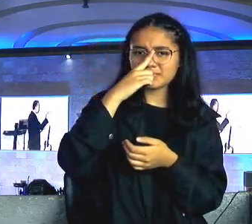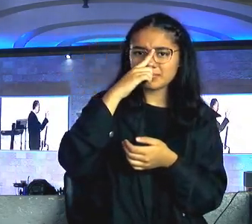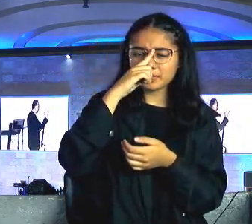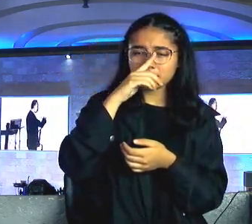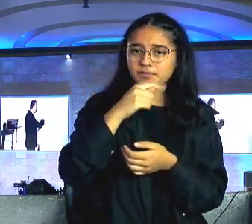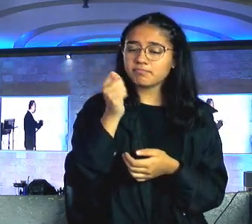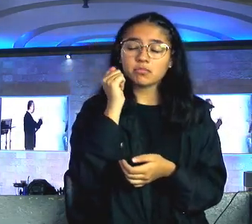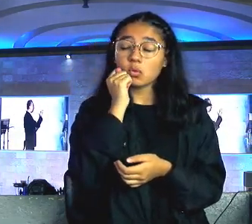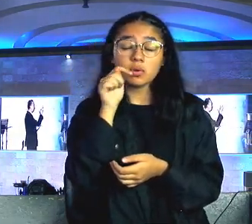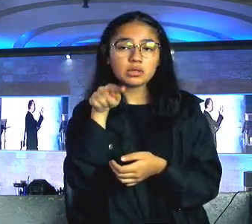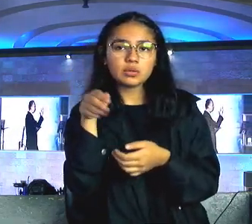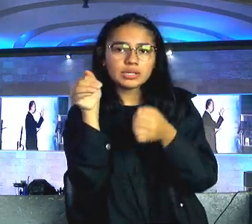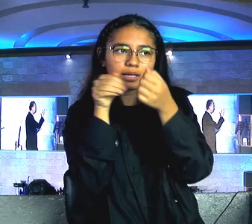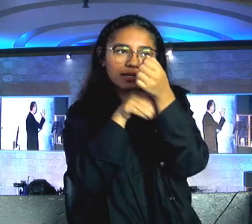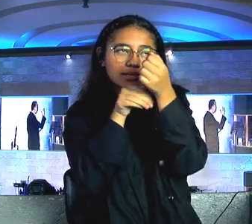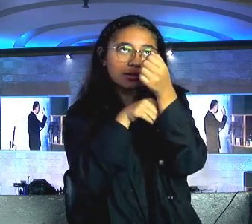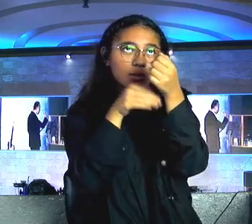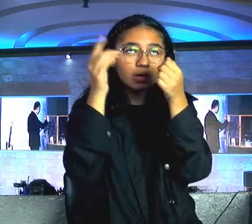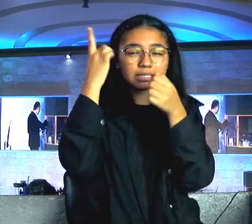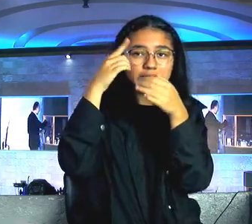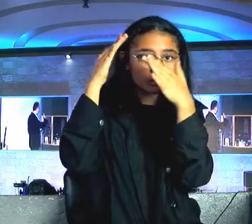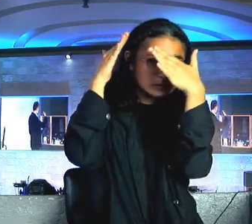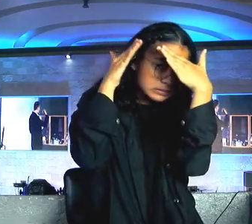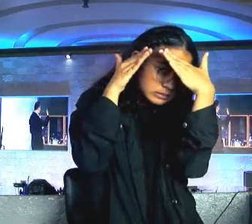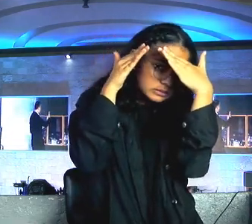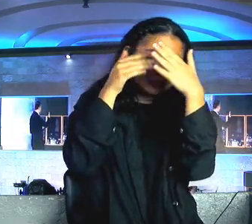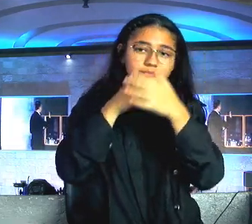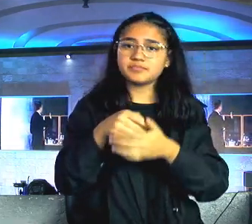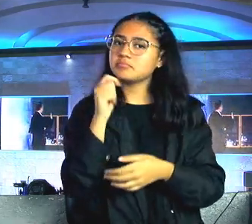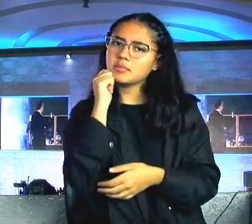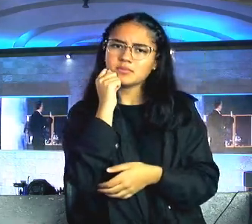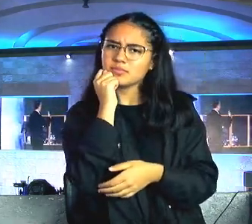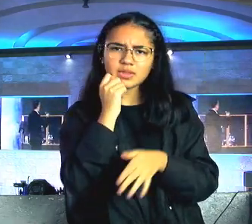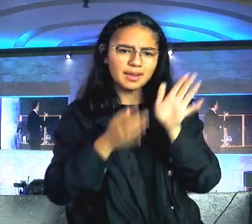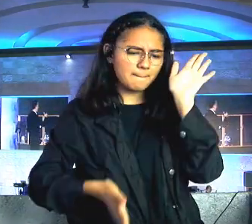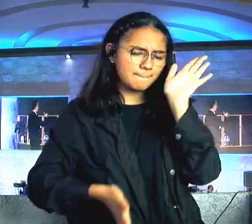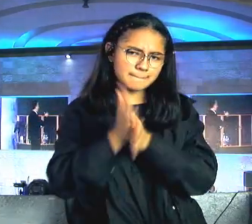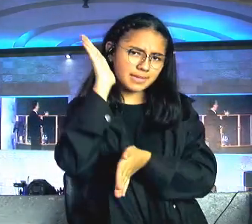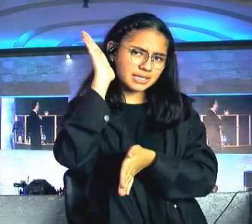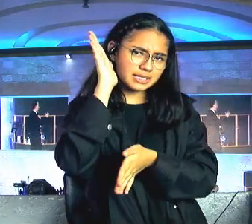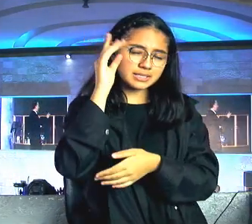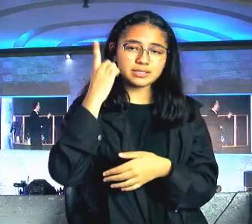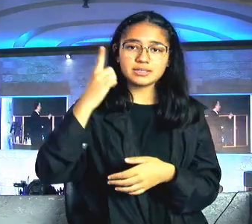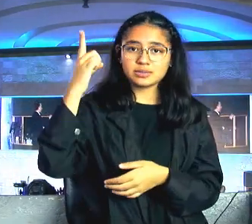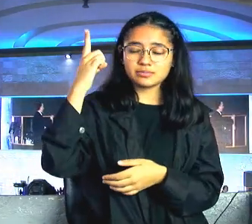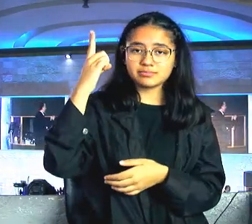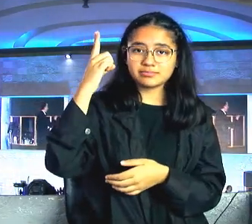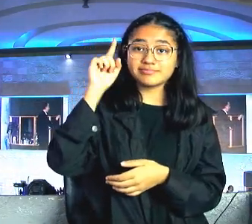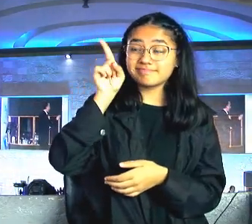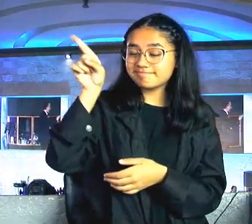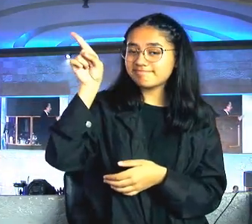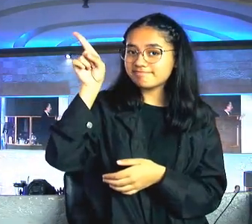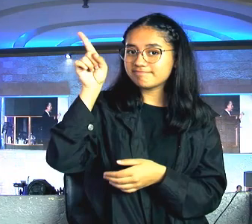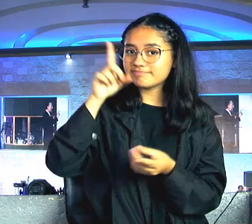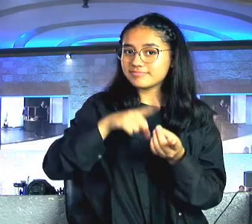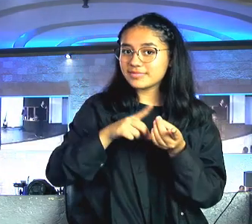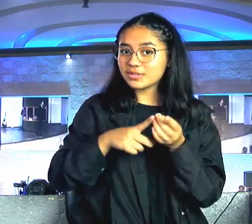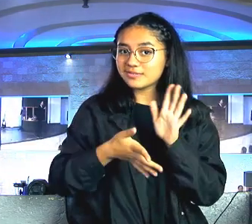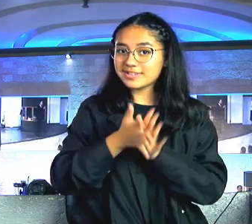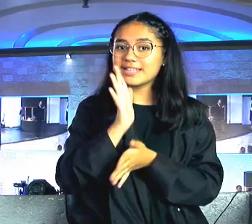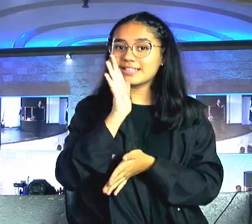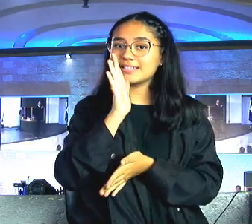tú te escondas de Dios, no importa que tú huyas de Dios, Él, a donde tú vayas,